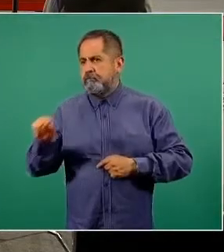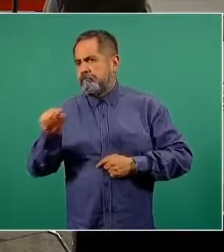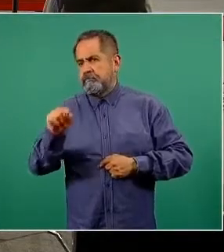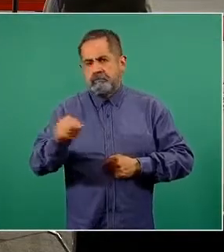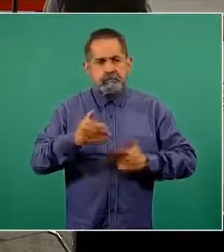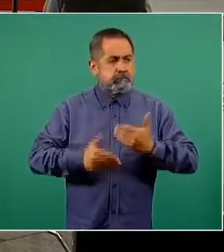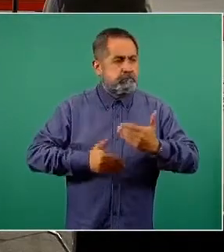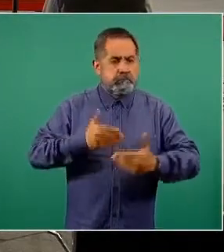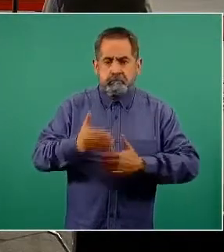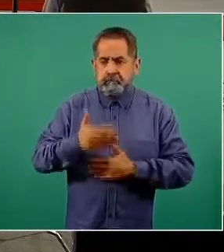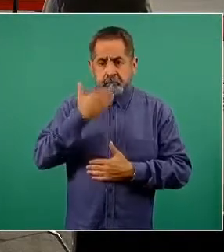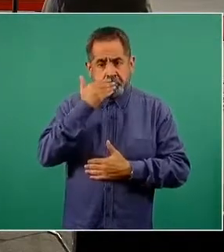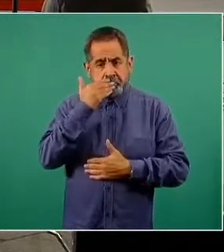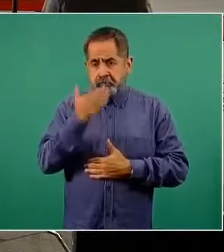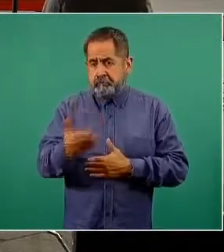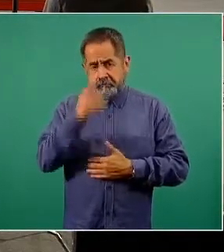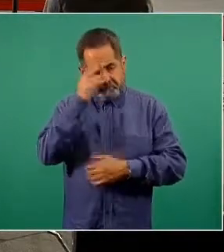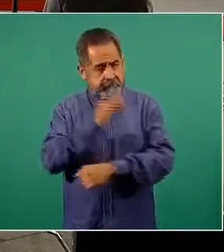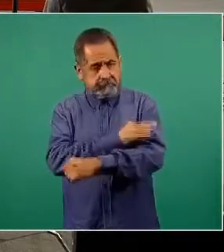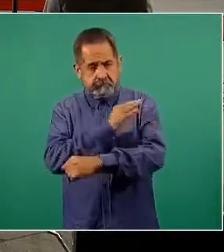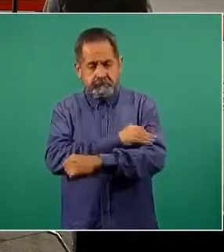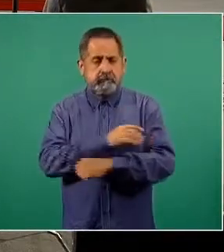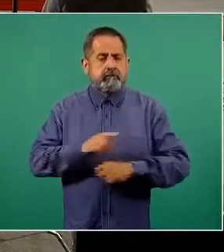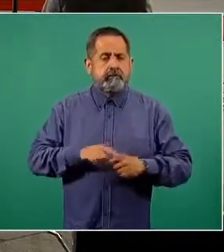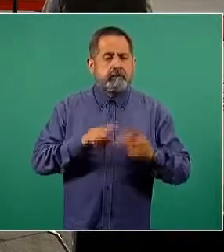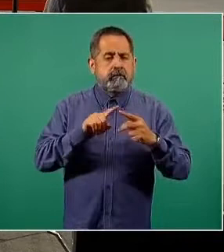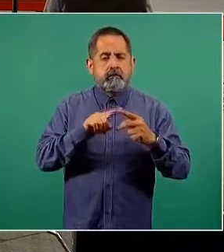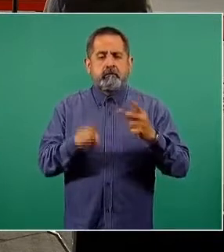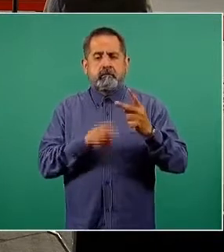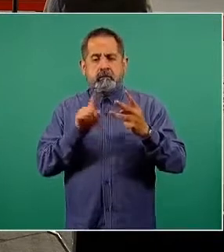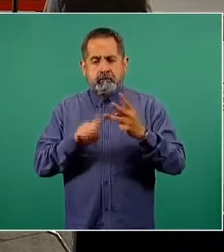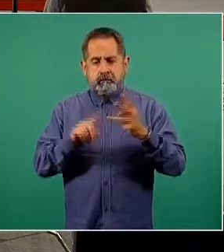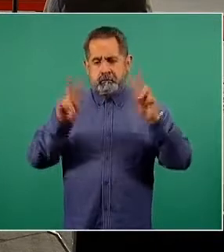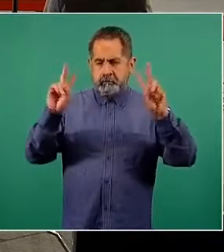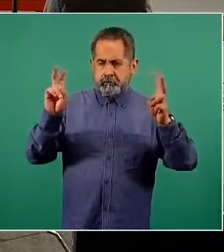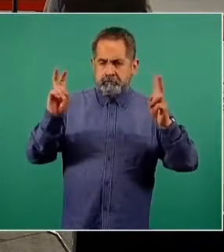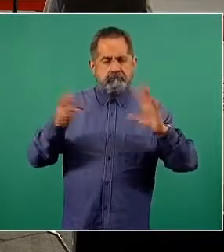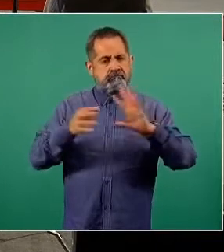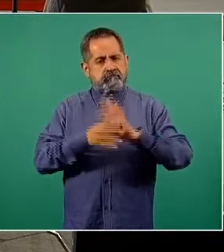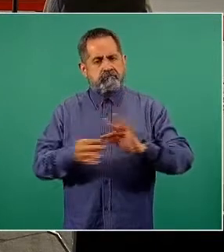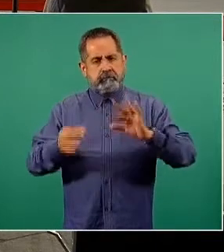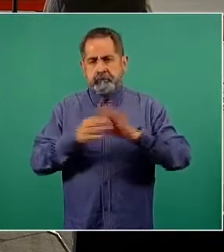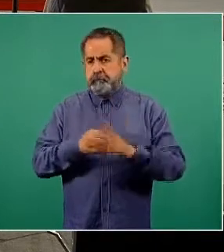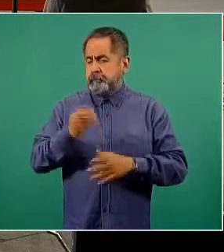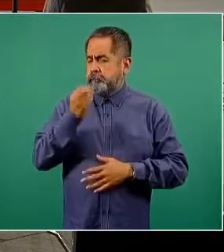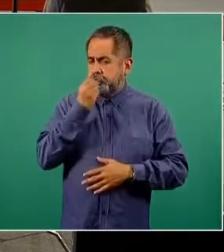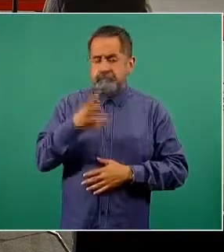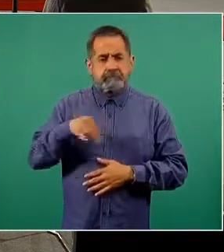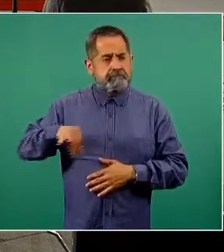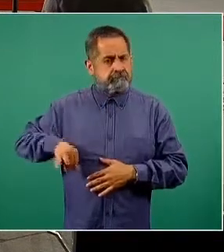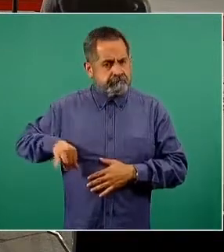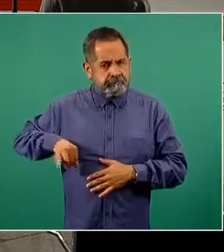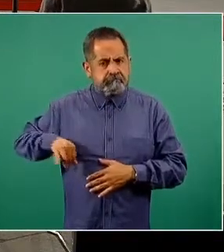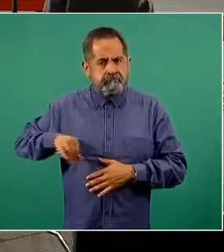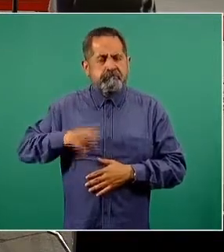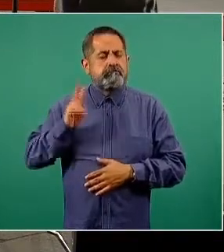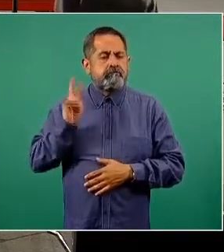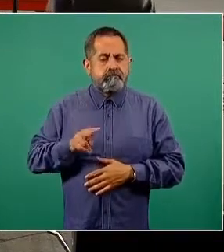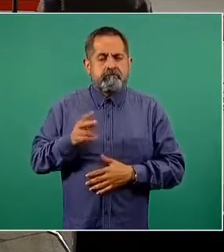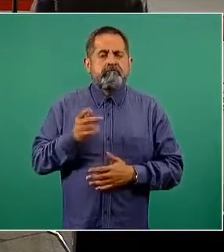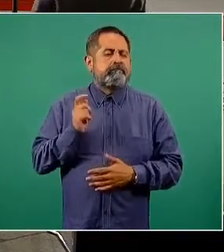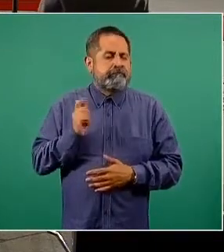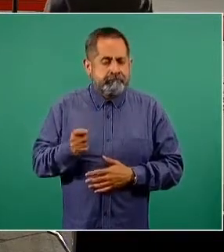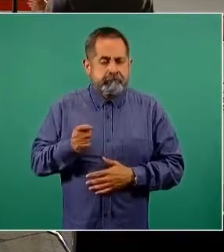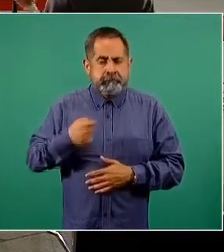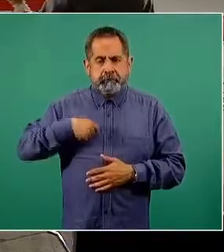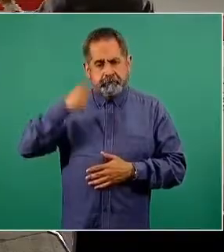buen ritmo, con gran éxito. Y tenemos un componente temático de especial interés que habíamos